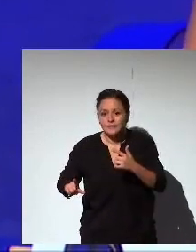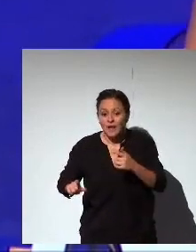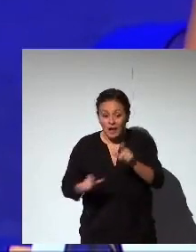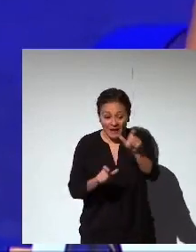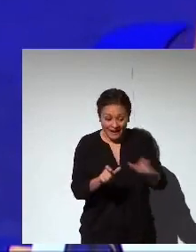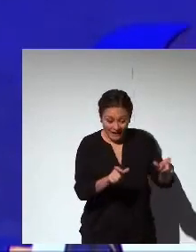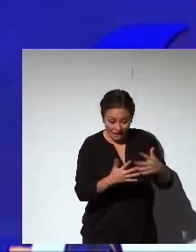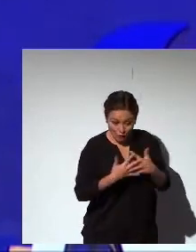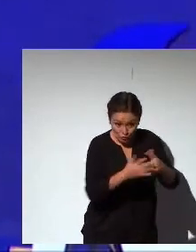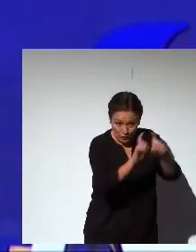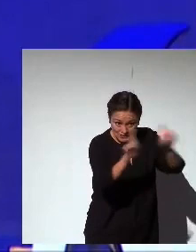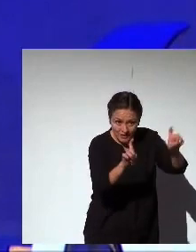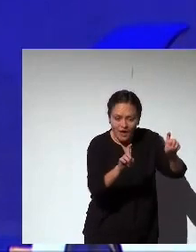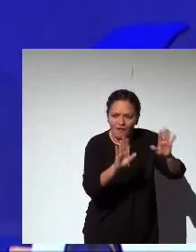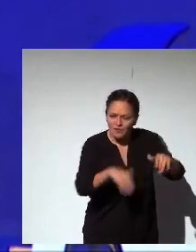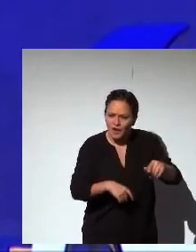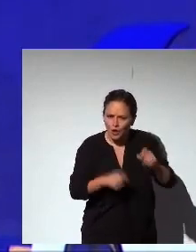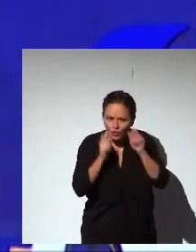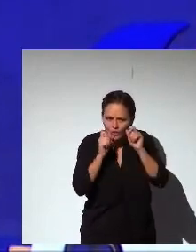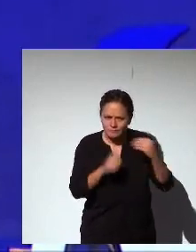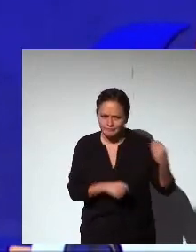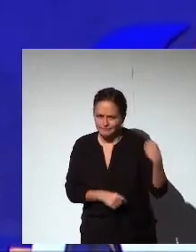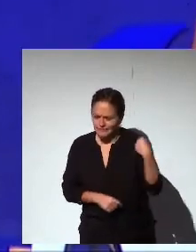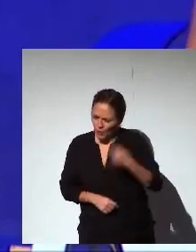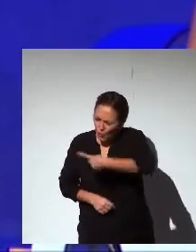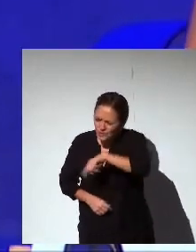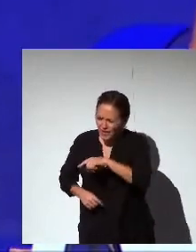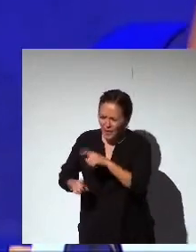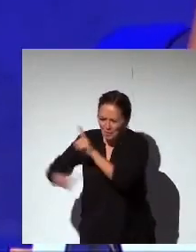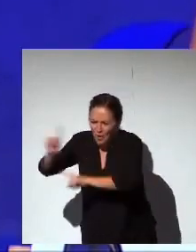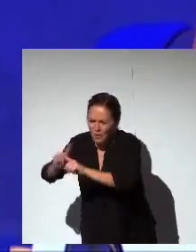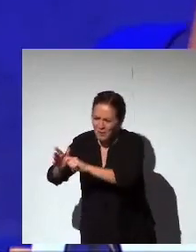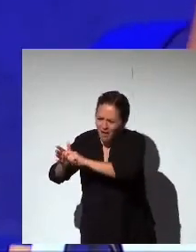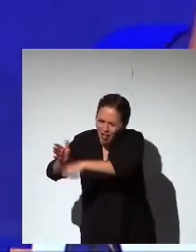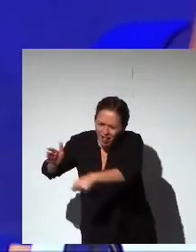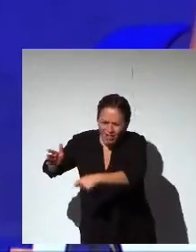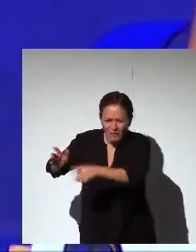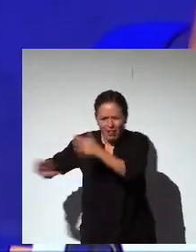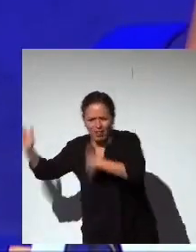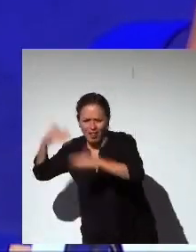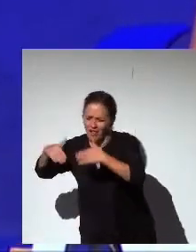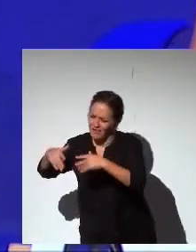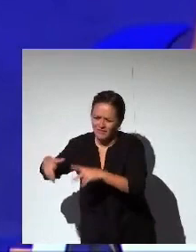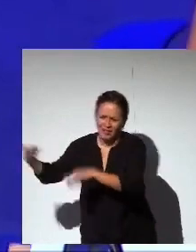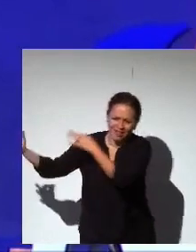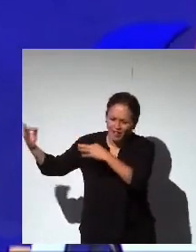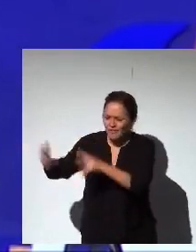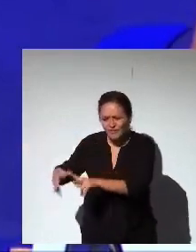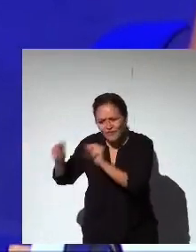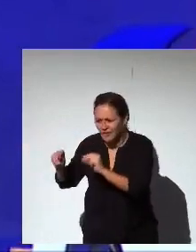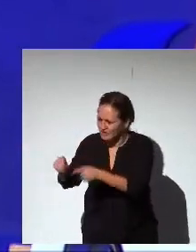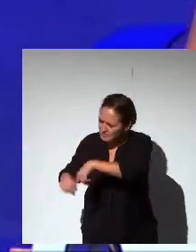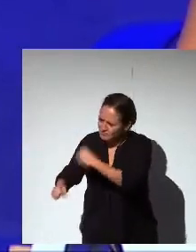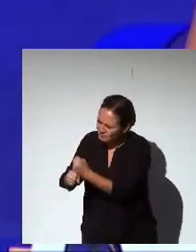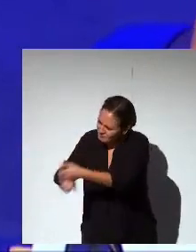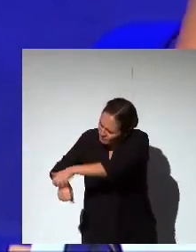del ruido, nos tenemos que alejar de los malos rollos y nos tenemos que dejar, de hecho, nos tenemos que dejar de rollos y ponernos a trabajar. Y ustedes son